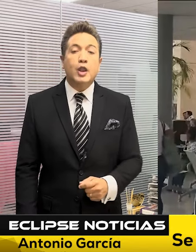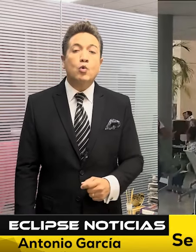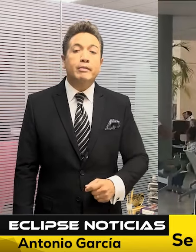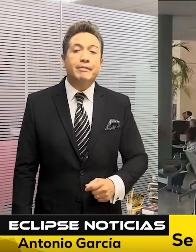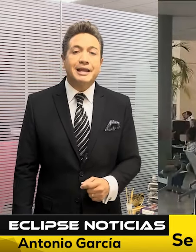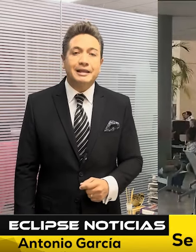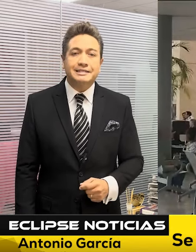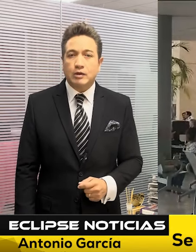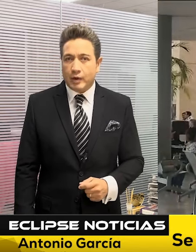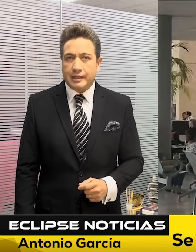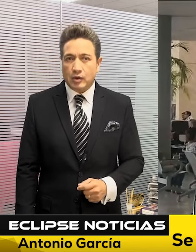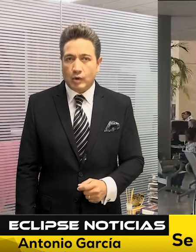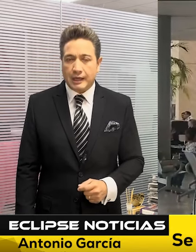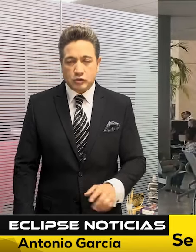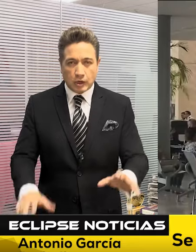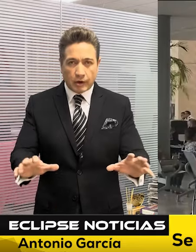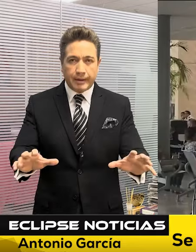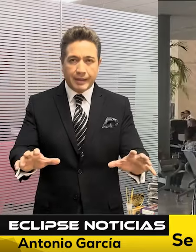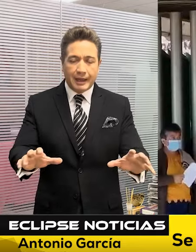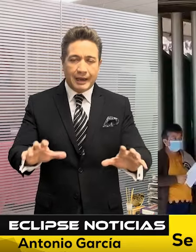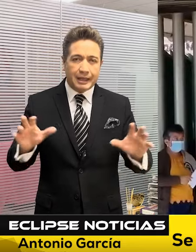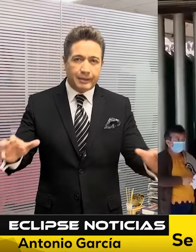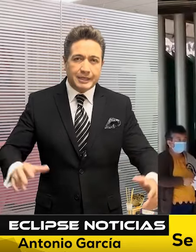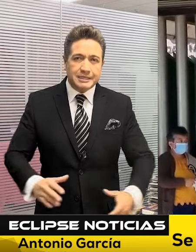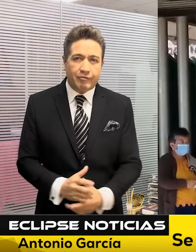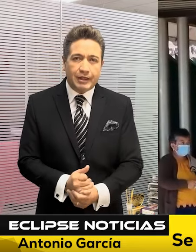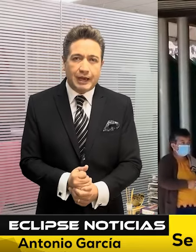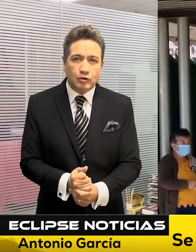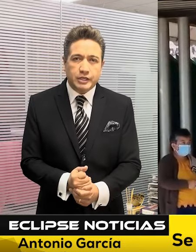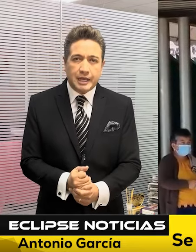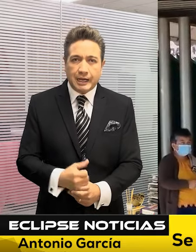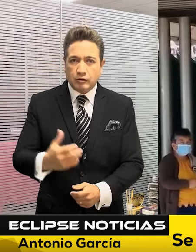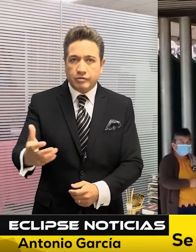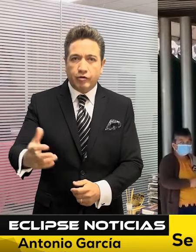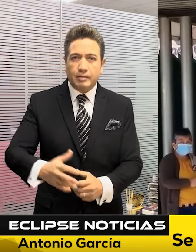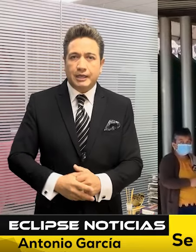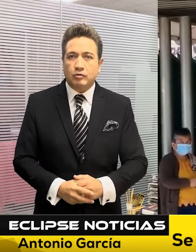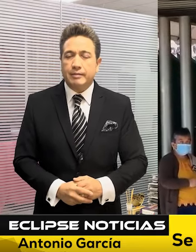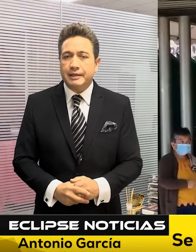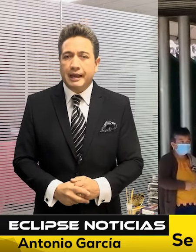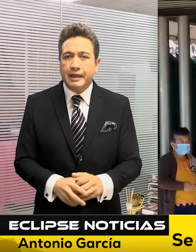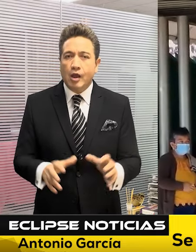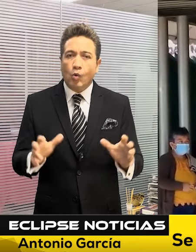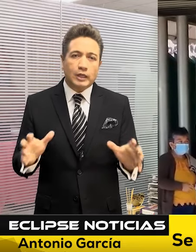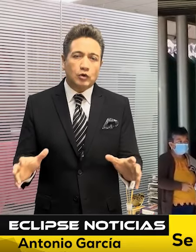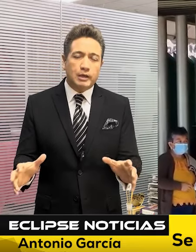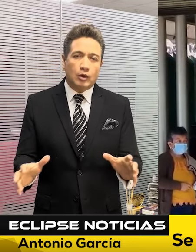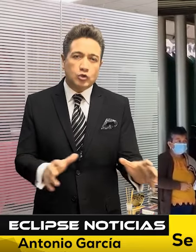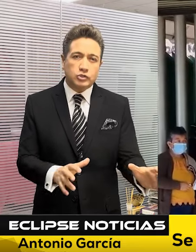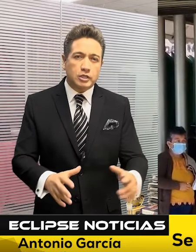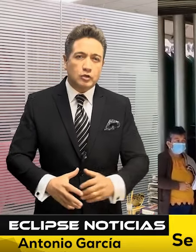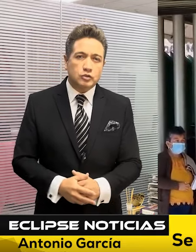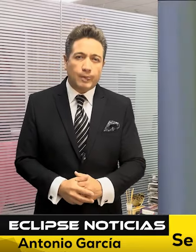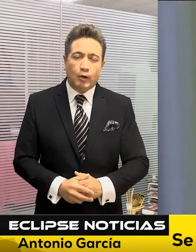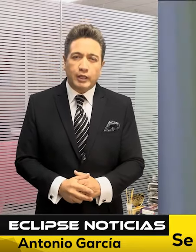confirmado 9.051 casos. Ahora bien, la dependencia federal nos señala y nos informa que actualmente hay